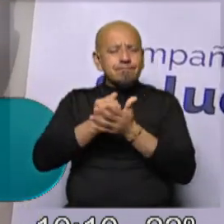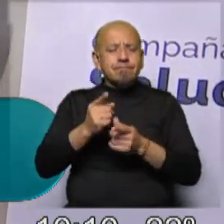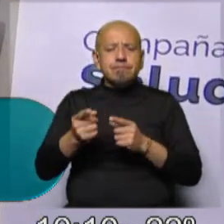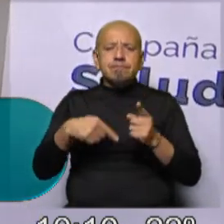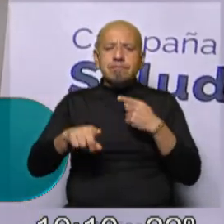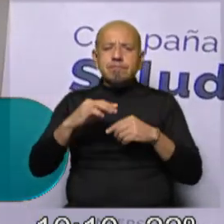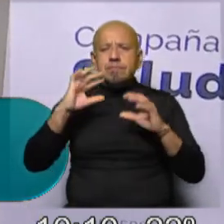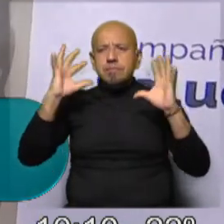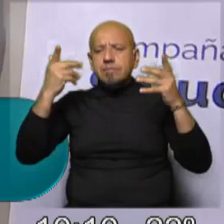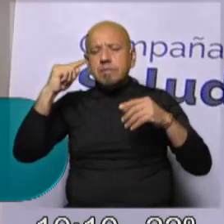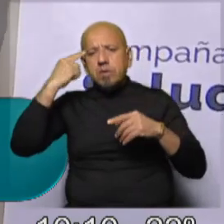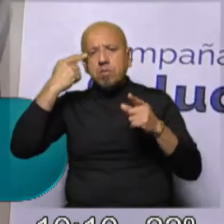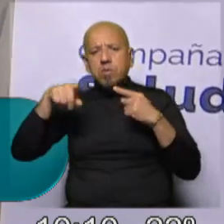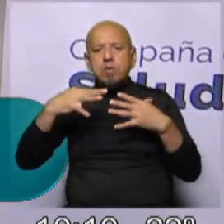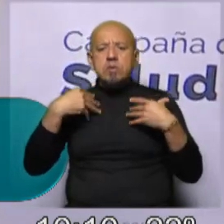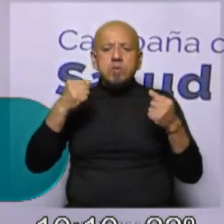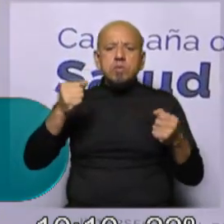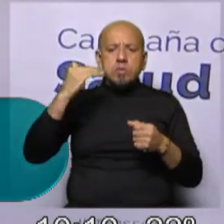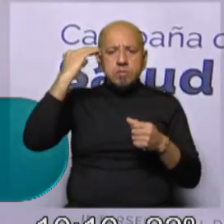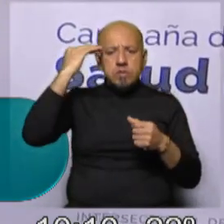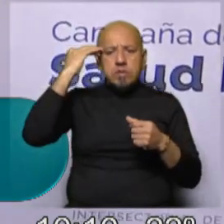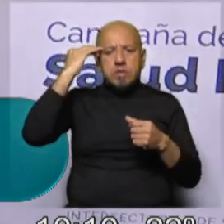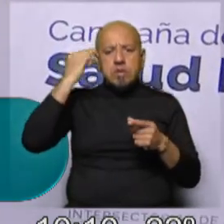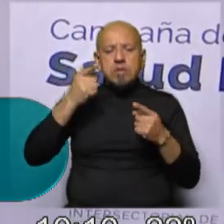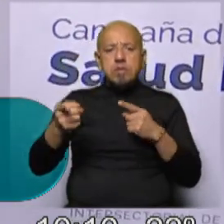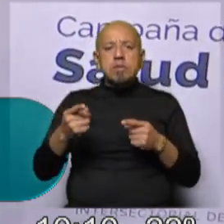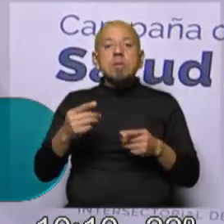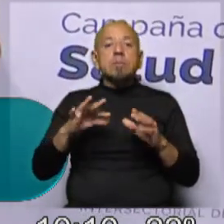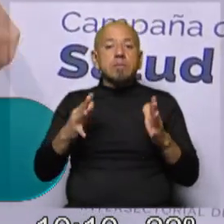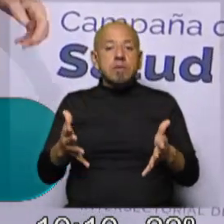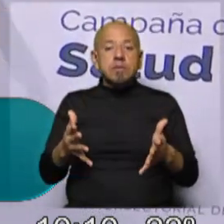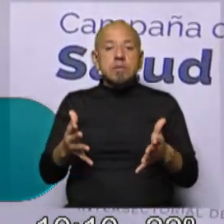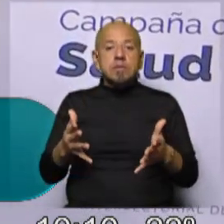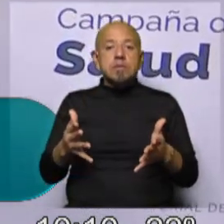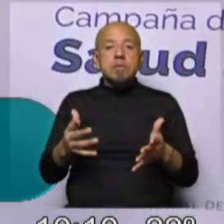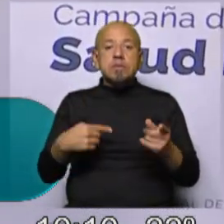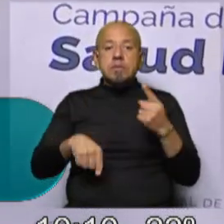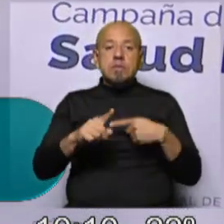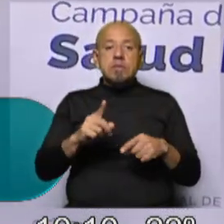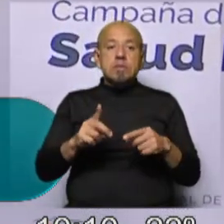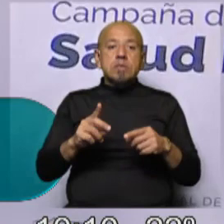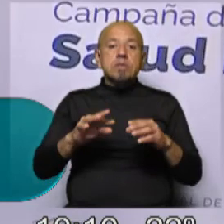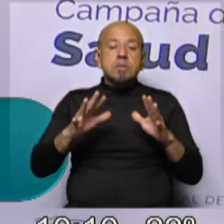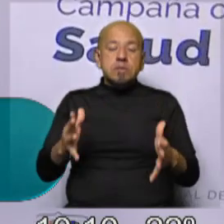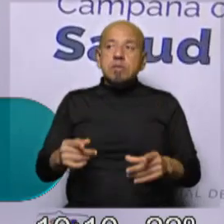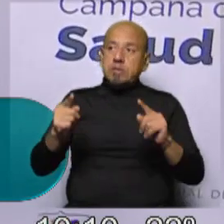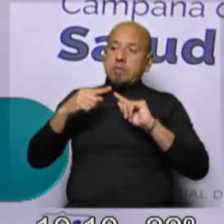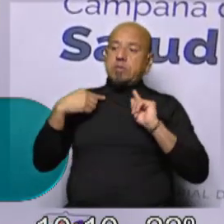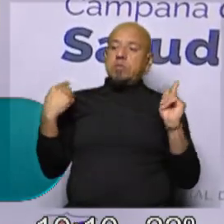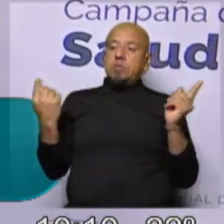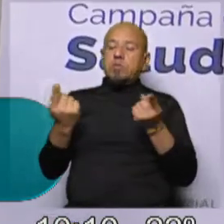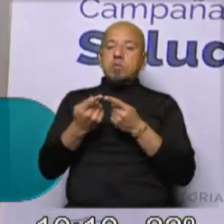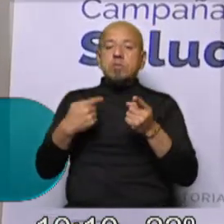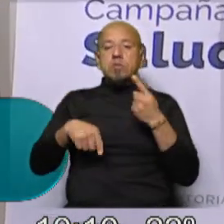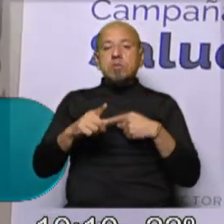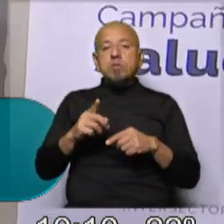la locura o la salud mental y tratar de desestigmatizar desde ahí para esto mismo, para que el abordaje comunitario se entienda desde ahí, se entienda